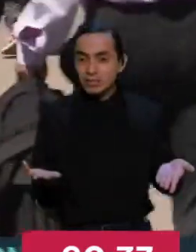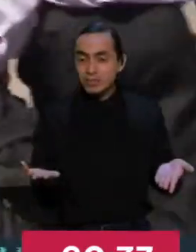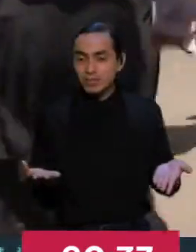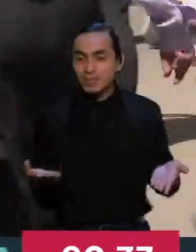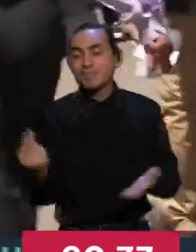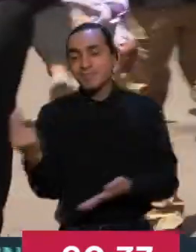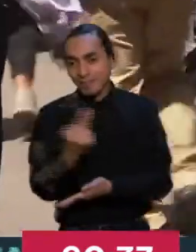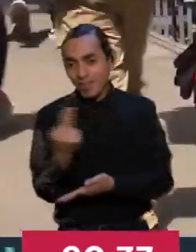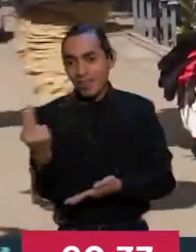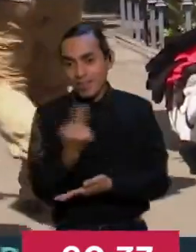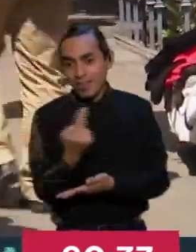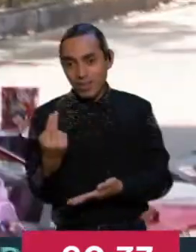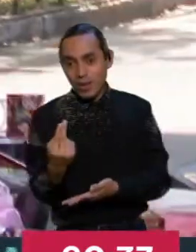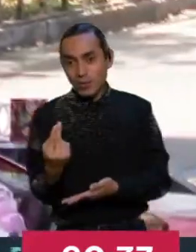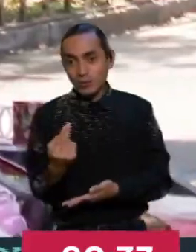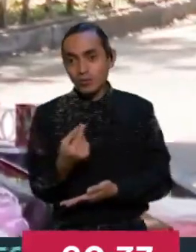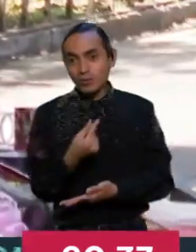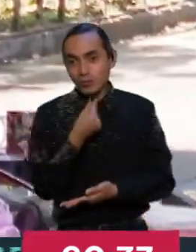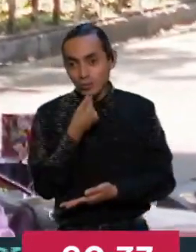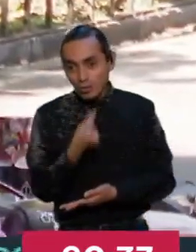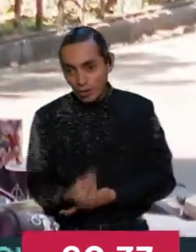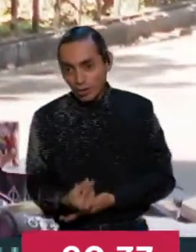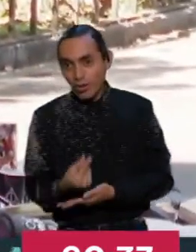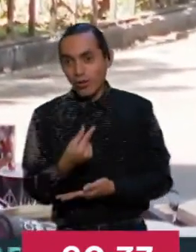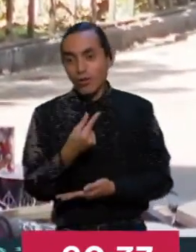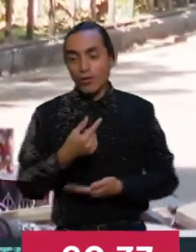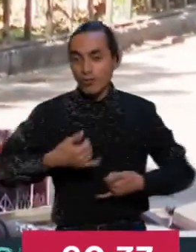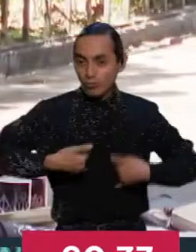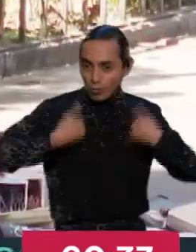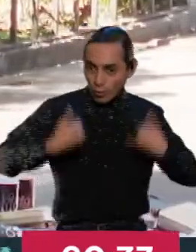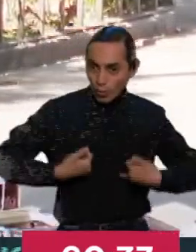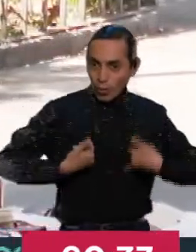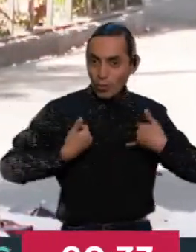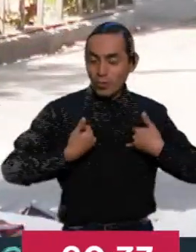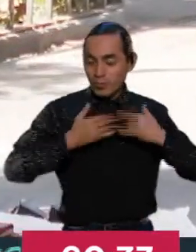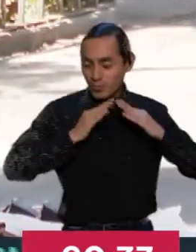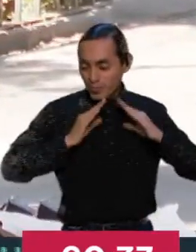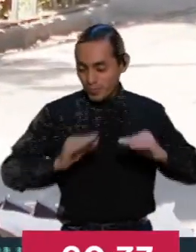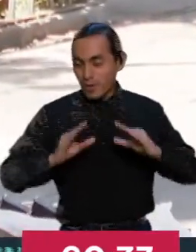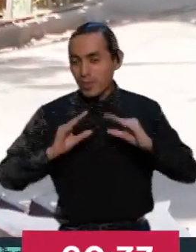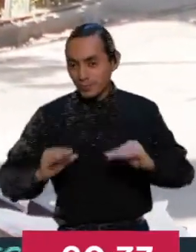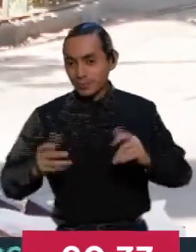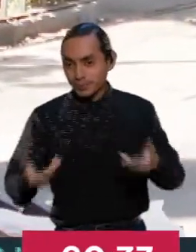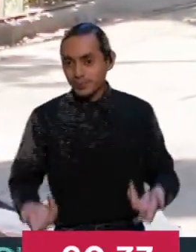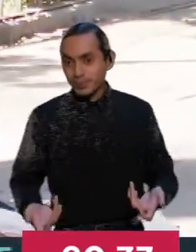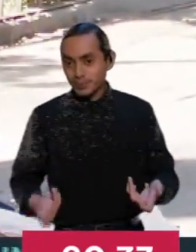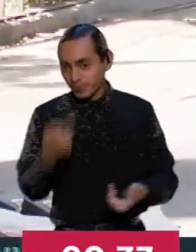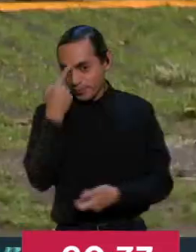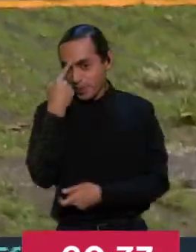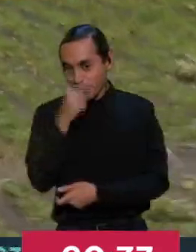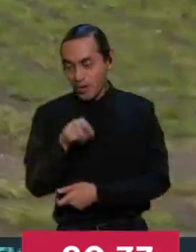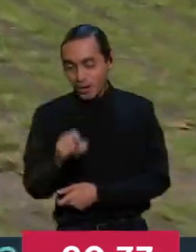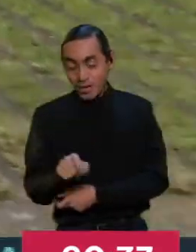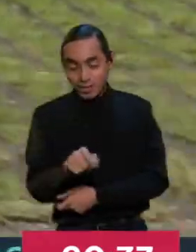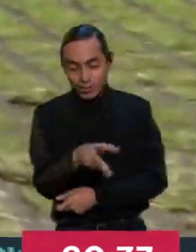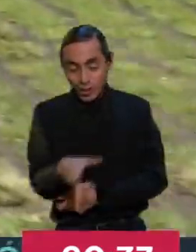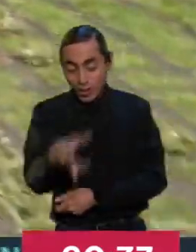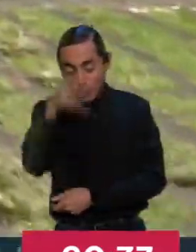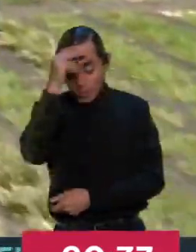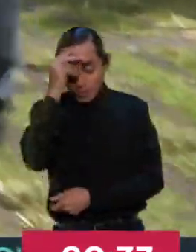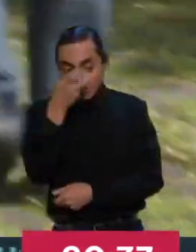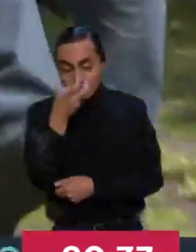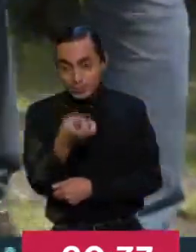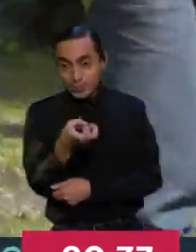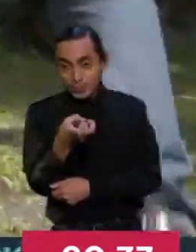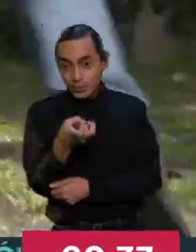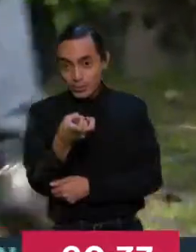necesitamos trabajar con niños, con hombres jóvenes y con aquellos que nacimos en otra época para que esto que aprendimos se